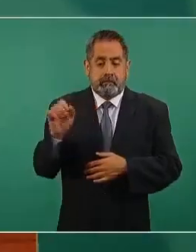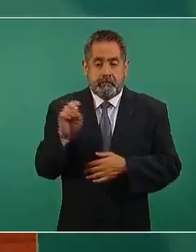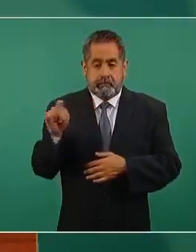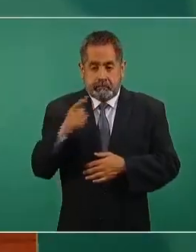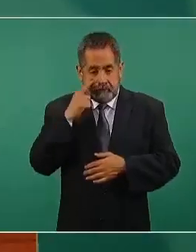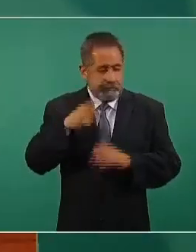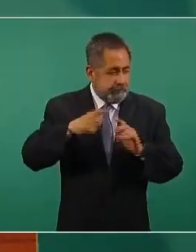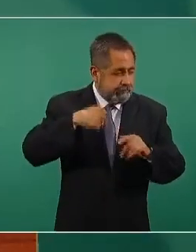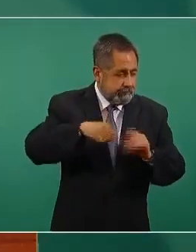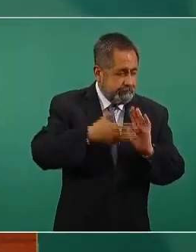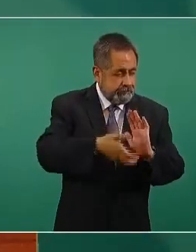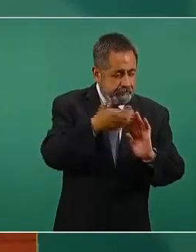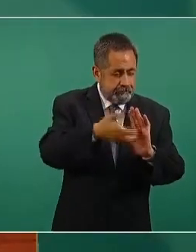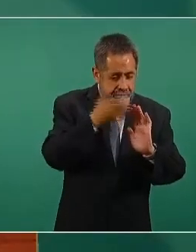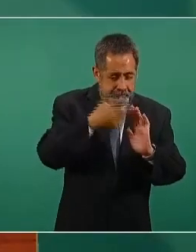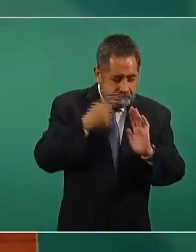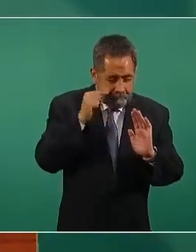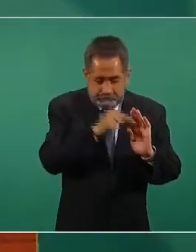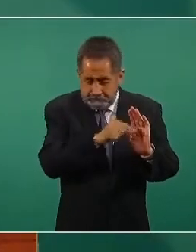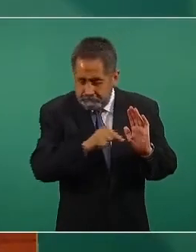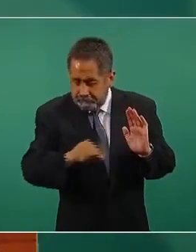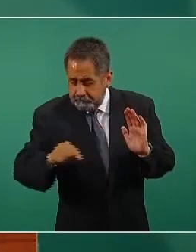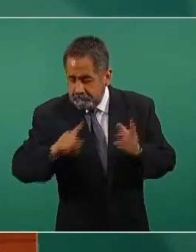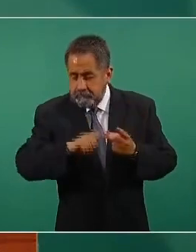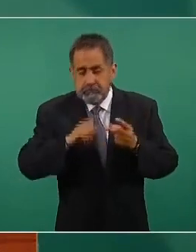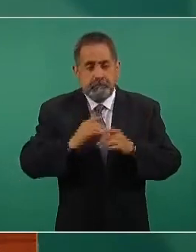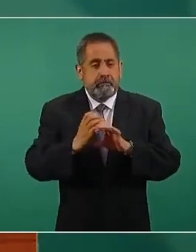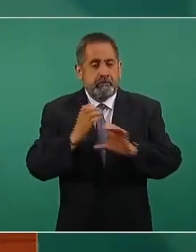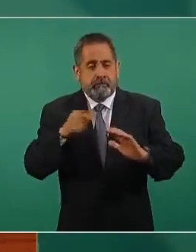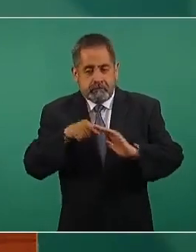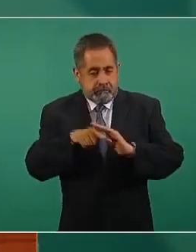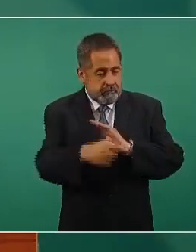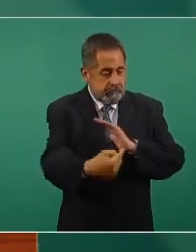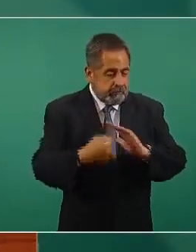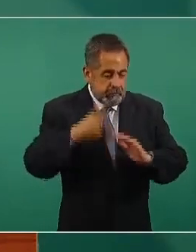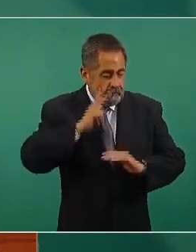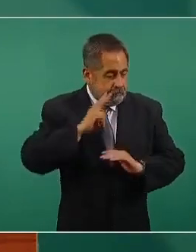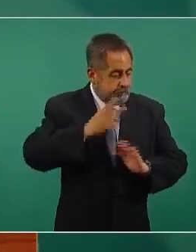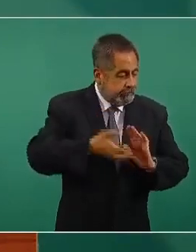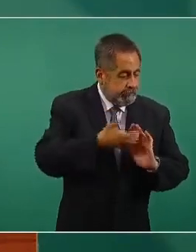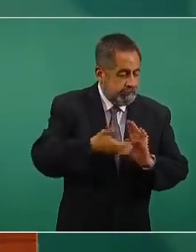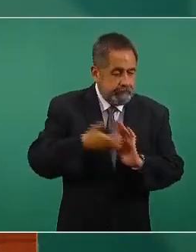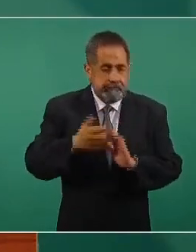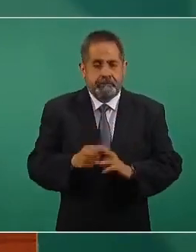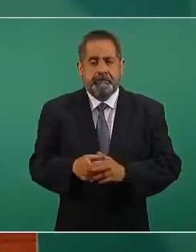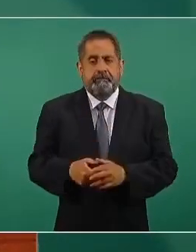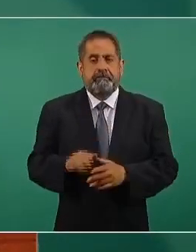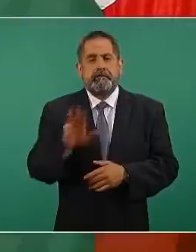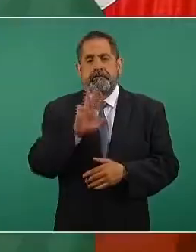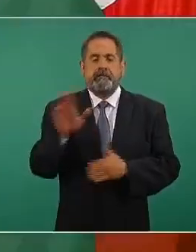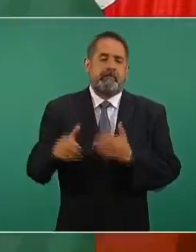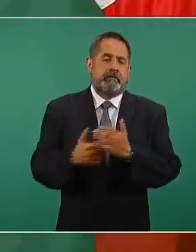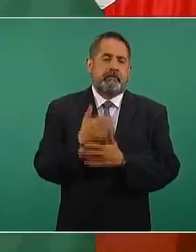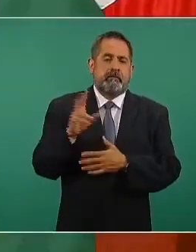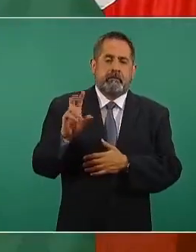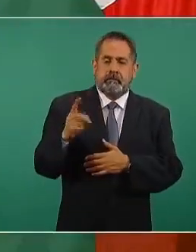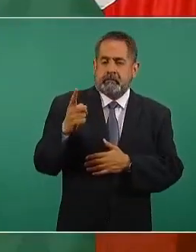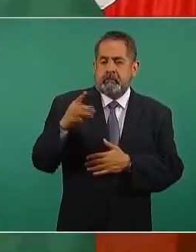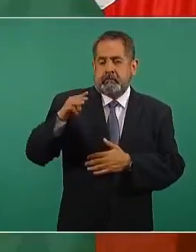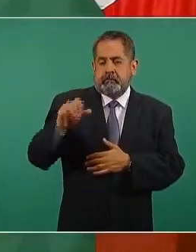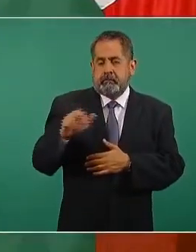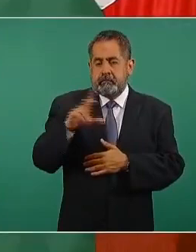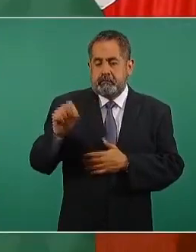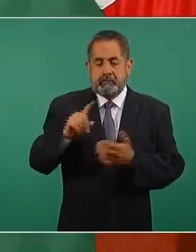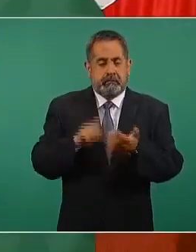de excavación para verificar el estado de los ductos. El miércoles 31 de marzo, a